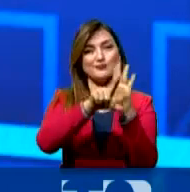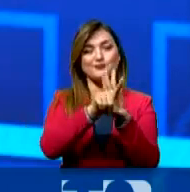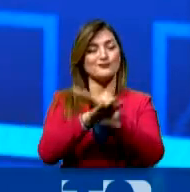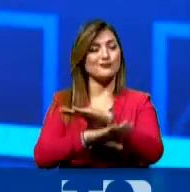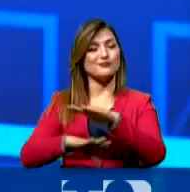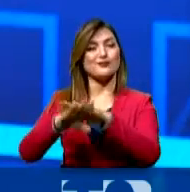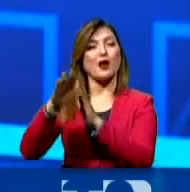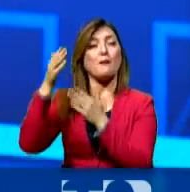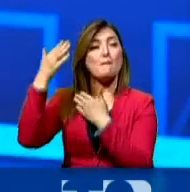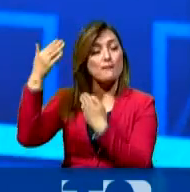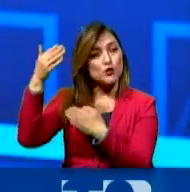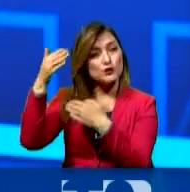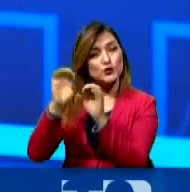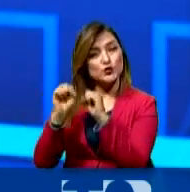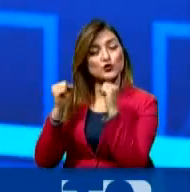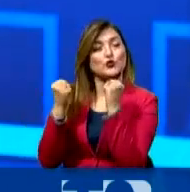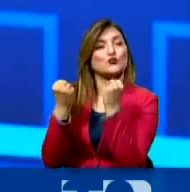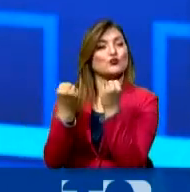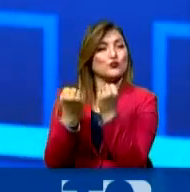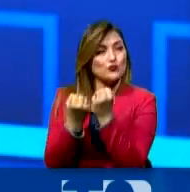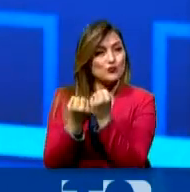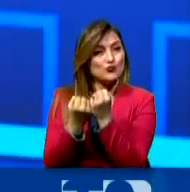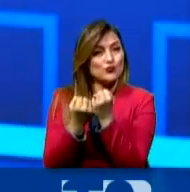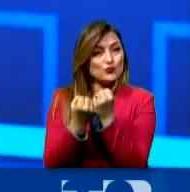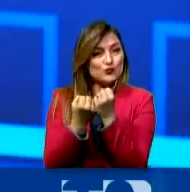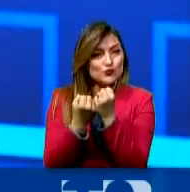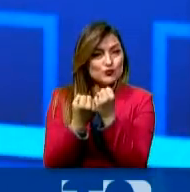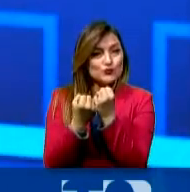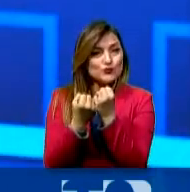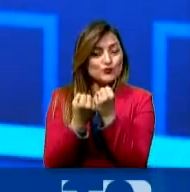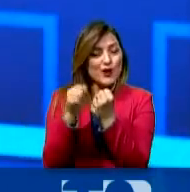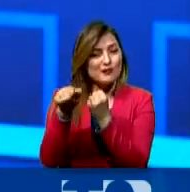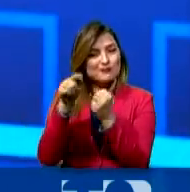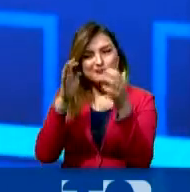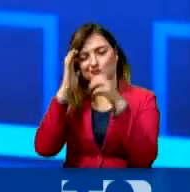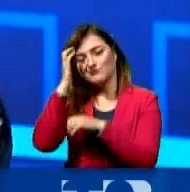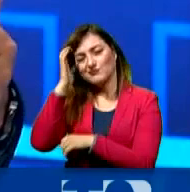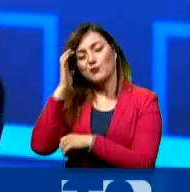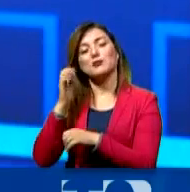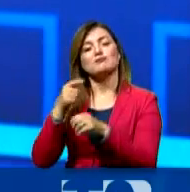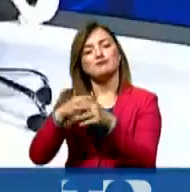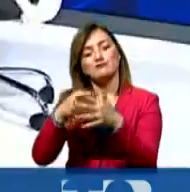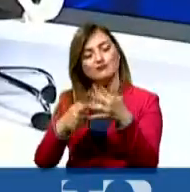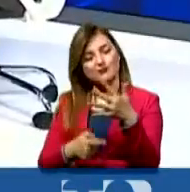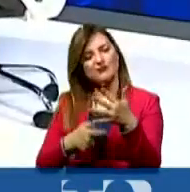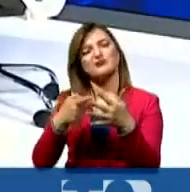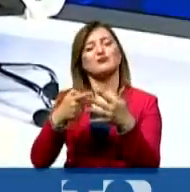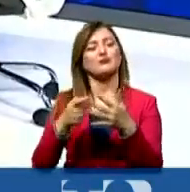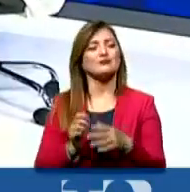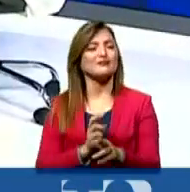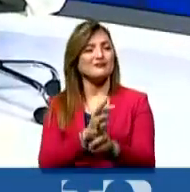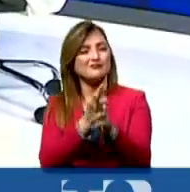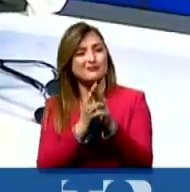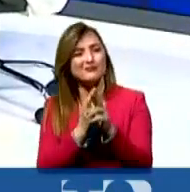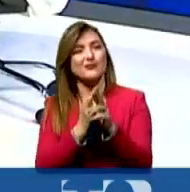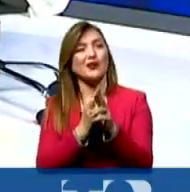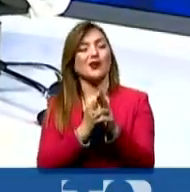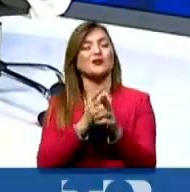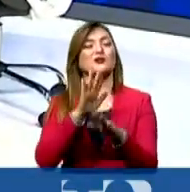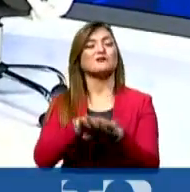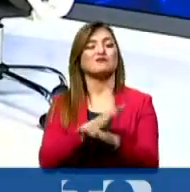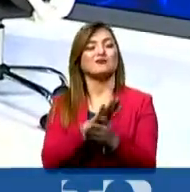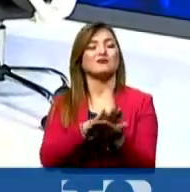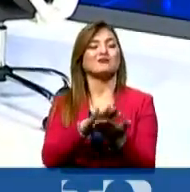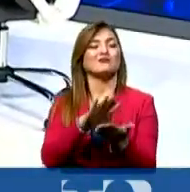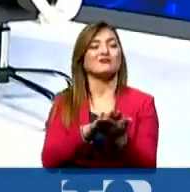tema político y social, y sobre ese particular hay que preocuparse, porque mire, entre otras cosas, las consecuencias de esta amnistía.